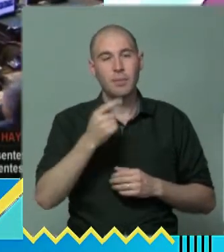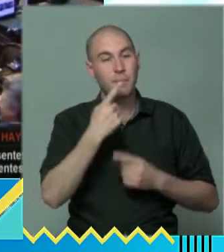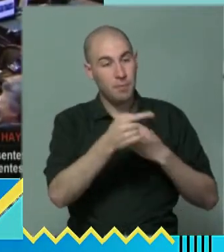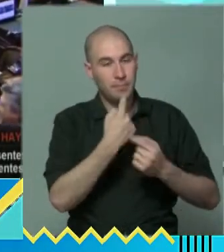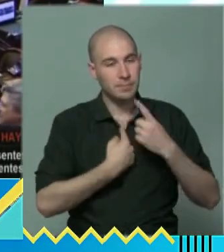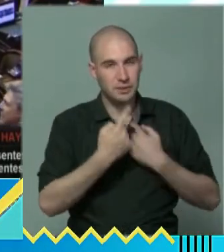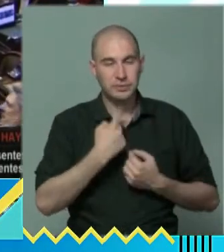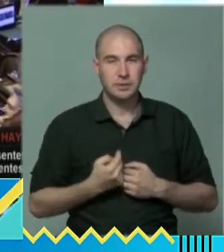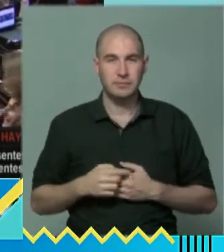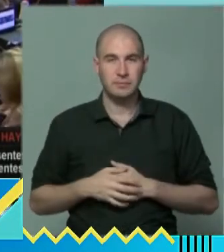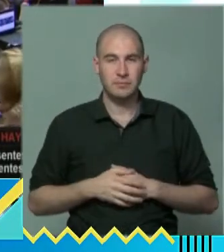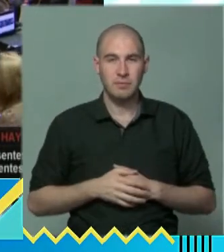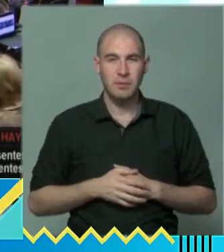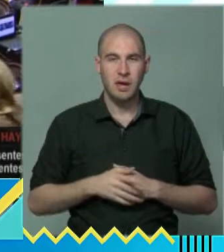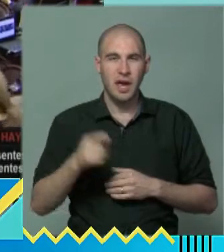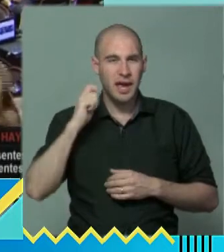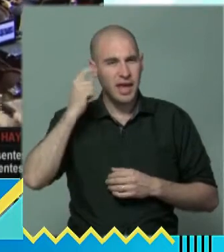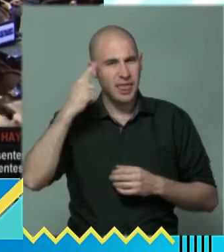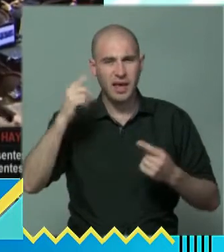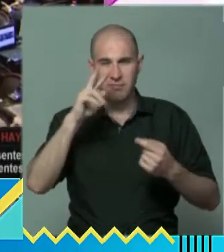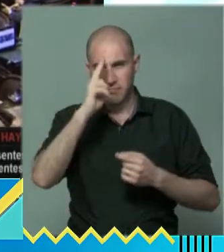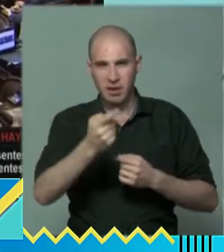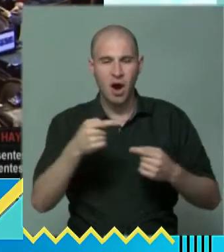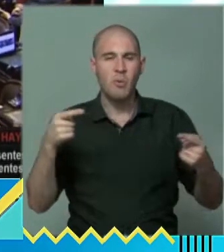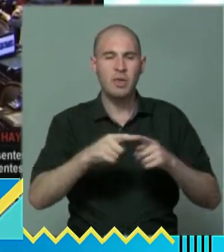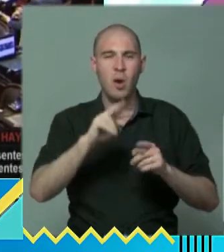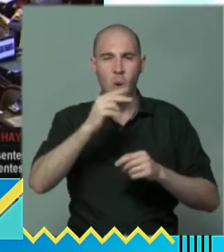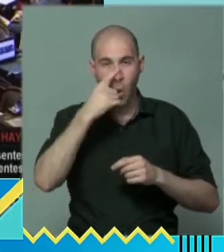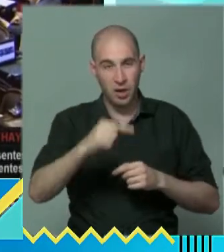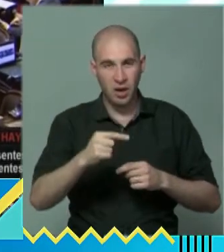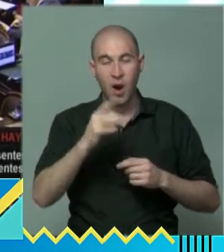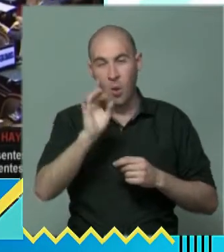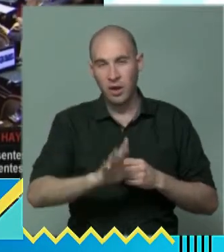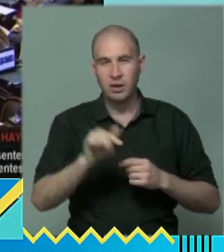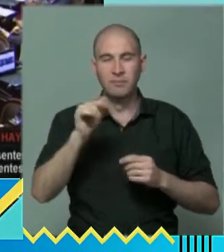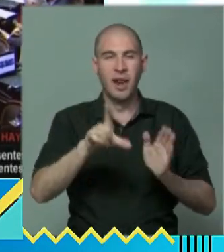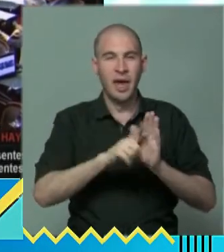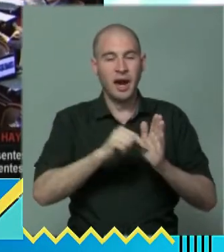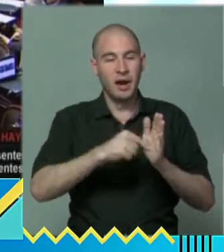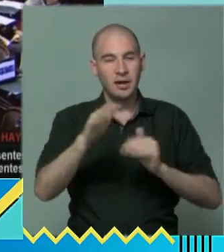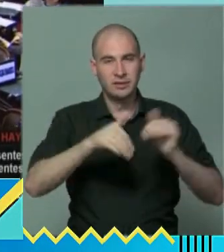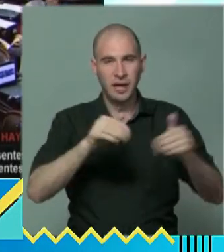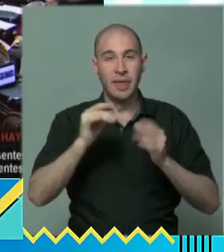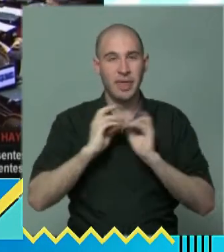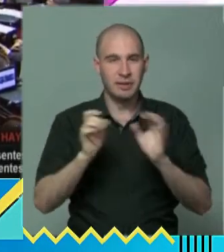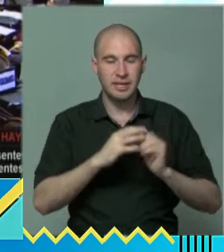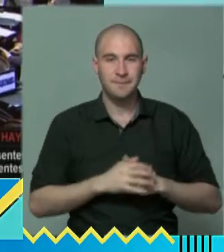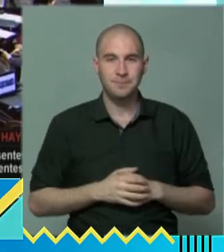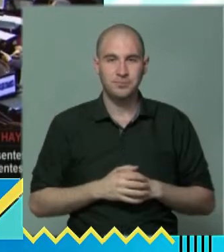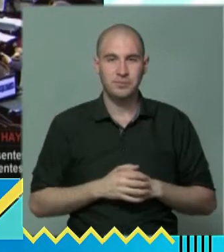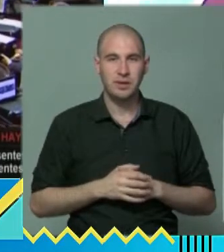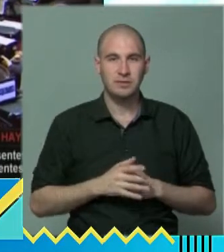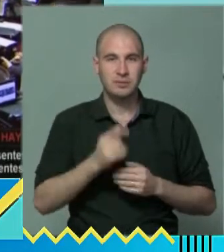consultabas, se rompe este paradigma con un único objetivo, claro, al menos en la ley que nos convoca hoy a este debate, que